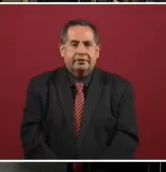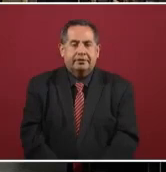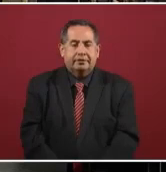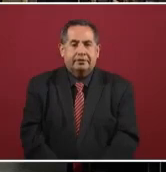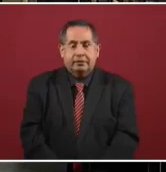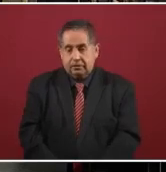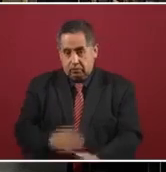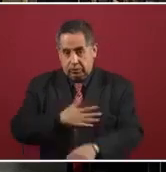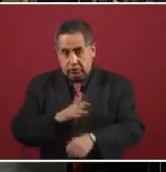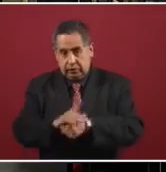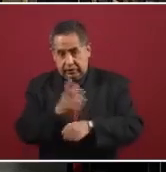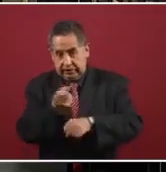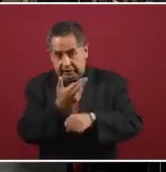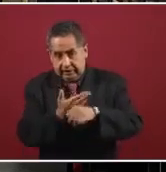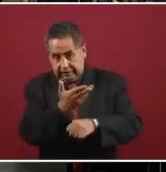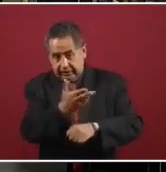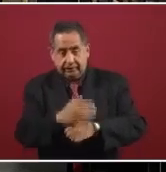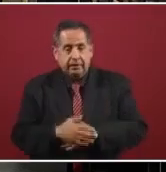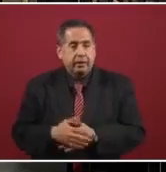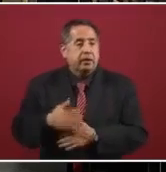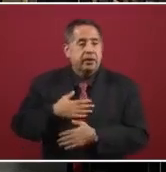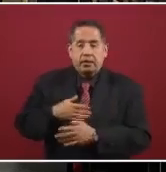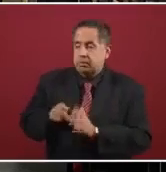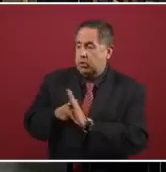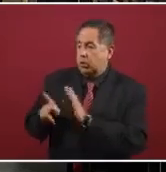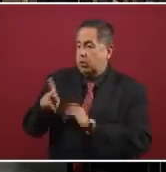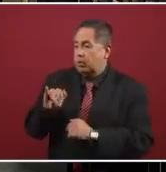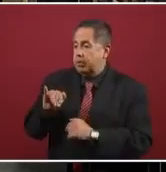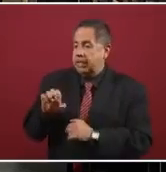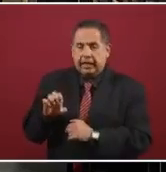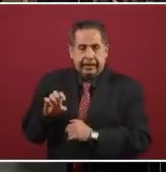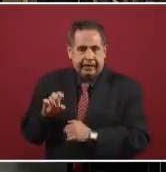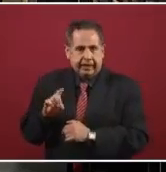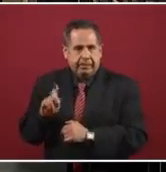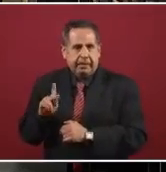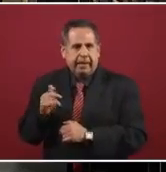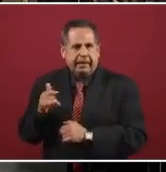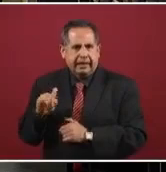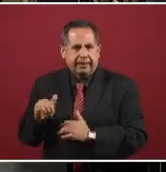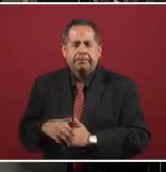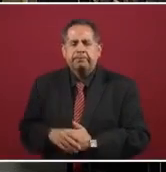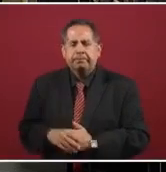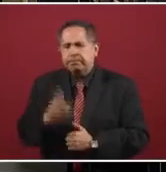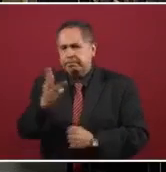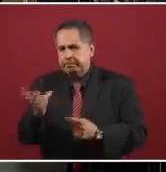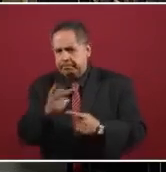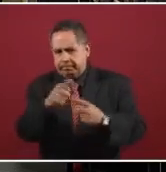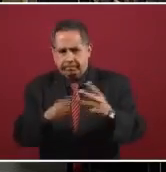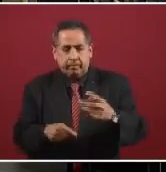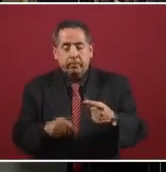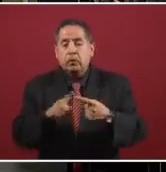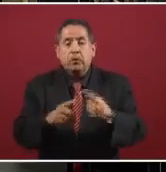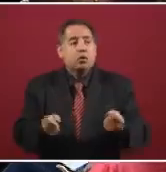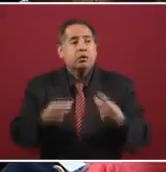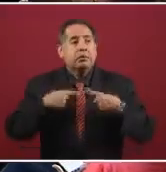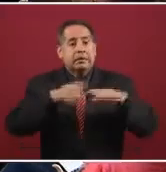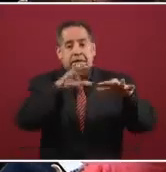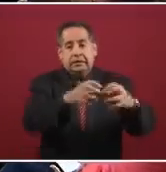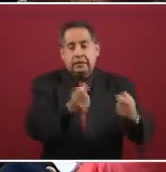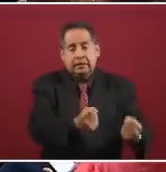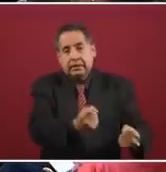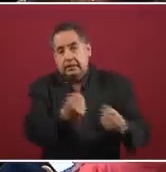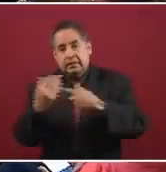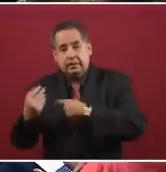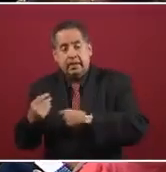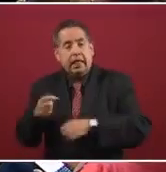Buenos días, canciller. Ignacio de Alba, de Pie de Página. Son tres preguntas. El número de personas retornadas ya son 19